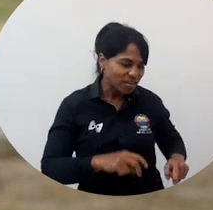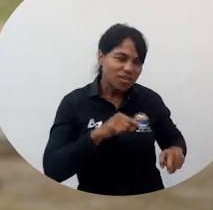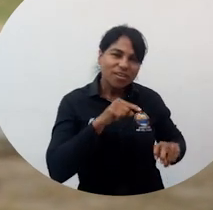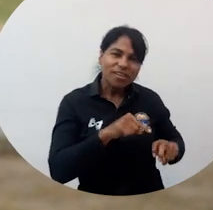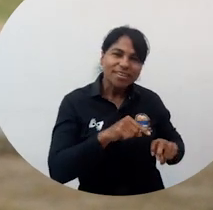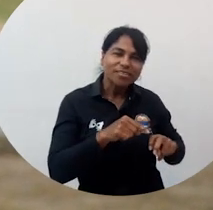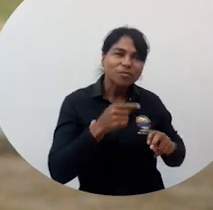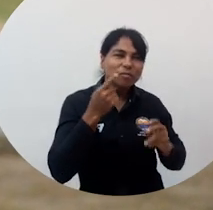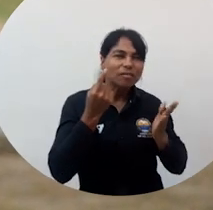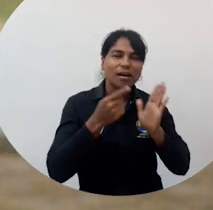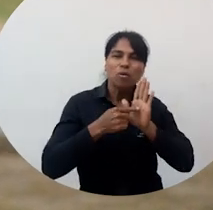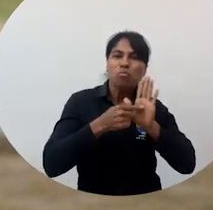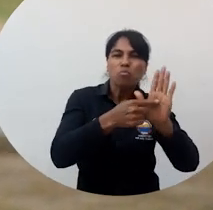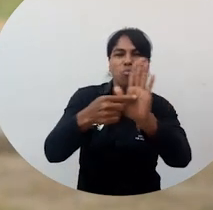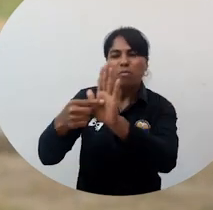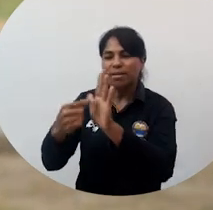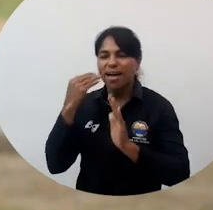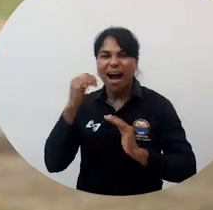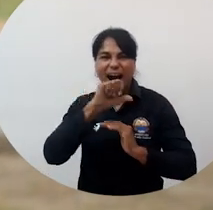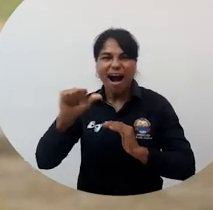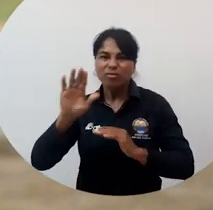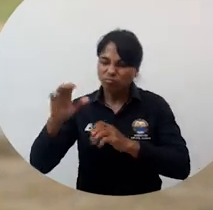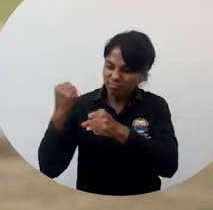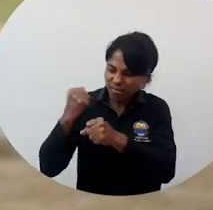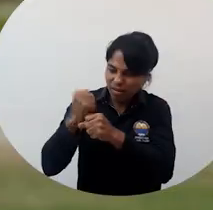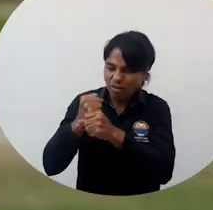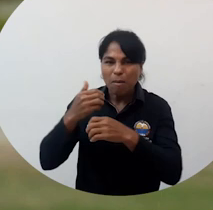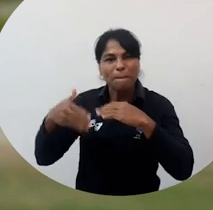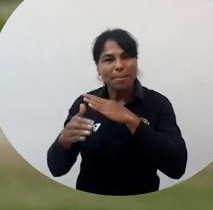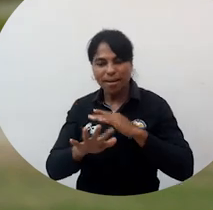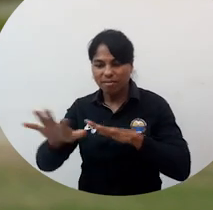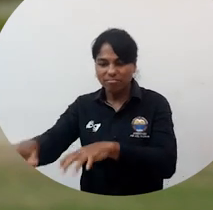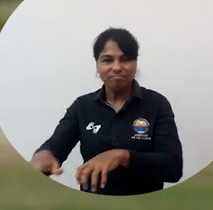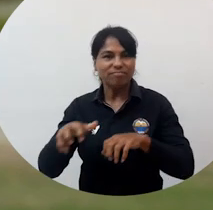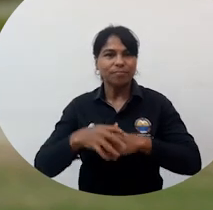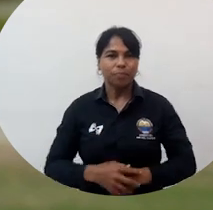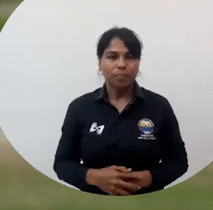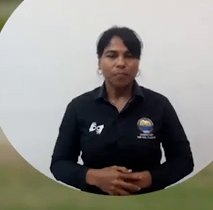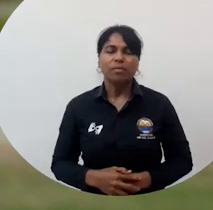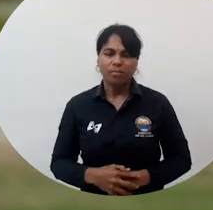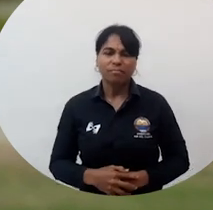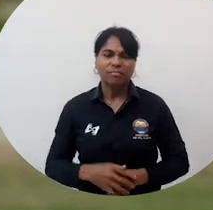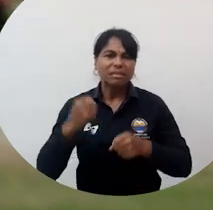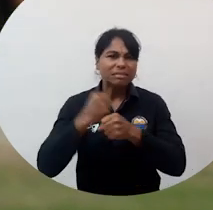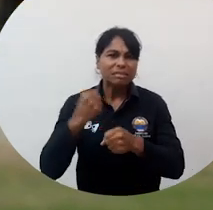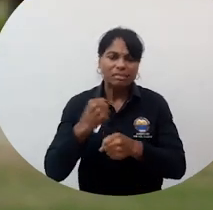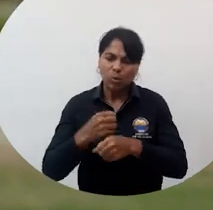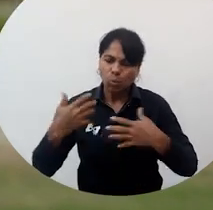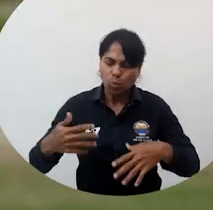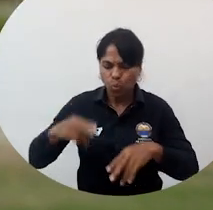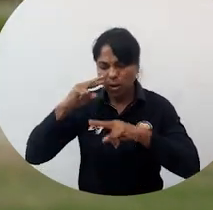va sobre visibilizar los roles de la mujer en la pesca artesanal. Ya tener que emprender un trabajo arduo